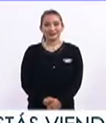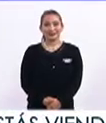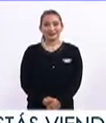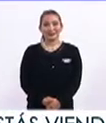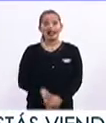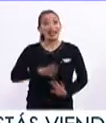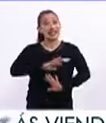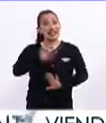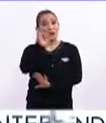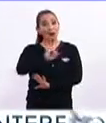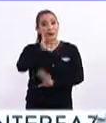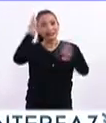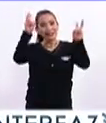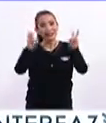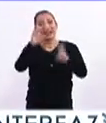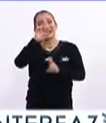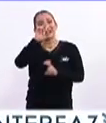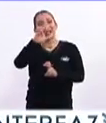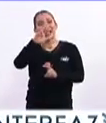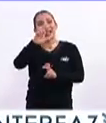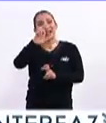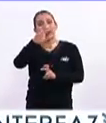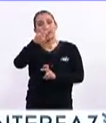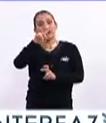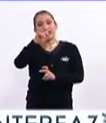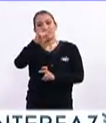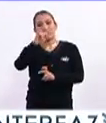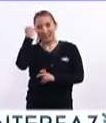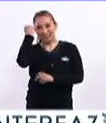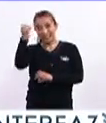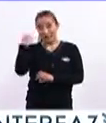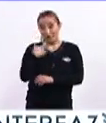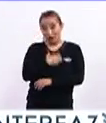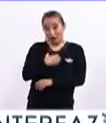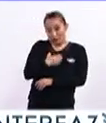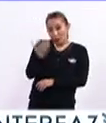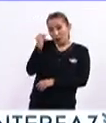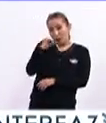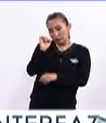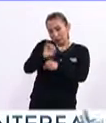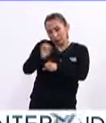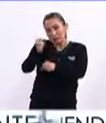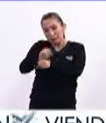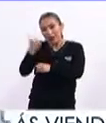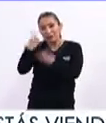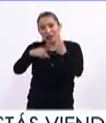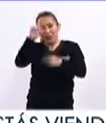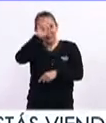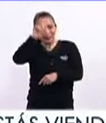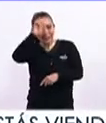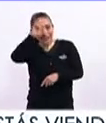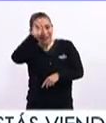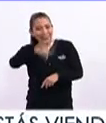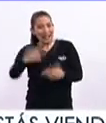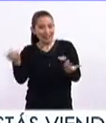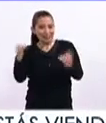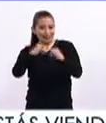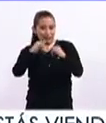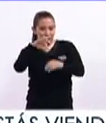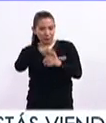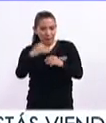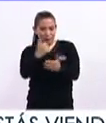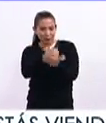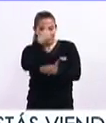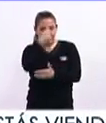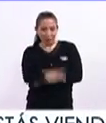Pues ya es jueves de Rebotando Ideas, estamos muy contentos porque está aquí como cada semana con nosotros el consejero del Instituto Electoral de la Ciudad